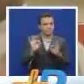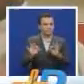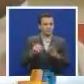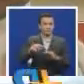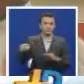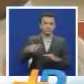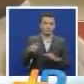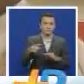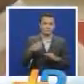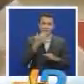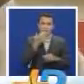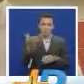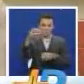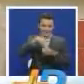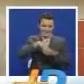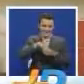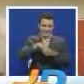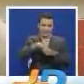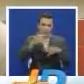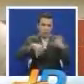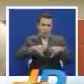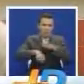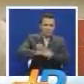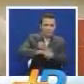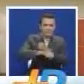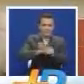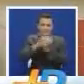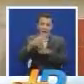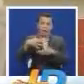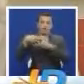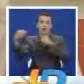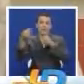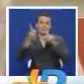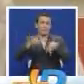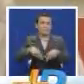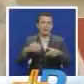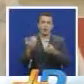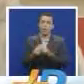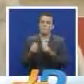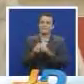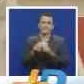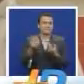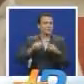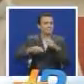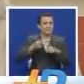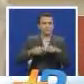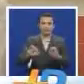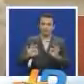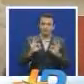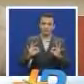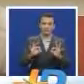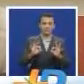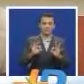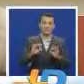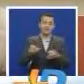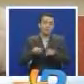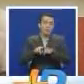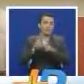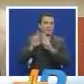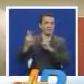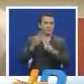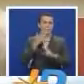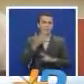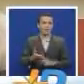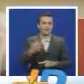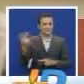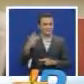más allá de lo que hacen adentro del campo de juego, ¿no? Son dos personas excelentes fuera del campo, son dos compañeros impresionantes. Ahí, la verdad que hay una relación muy muy buena, porque